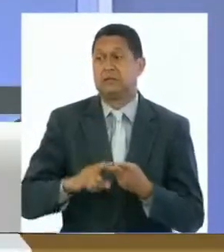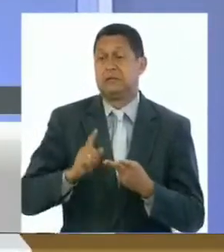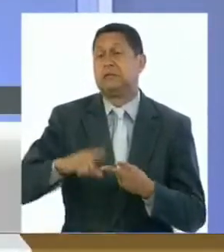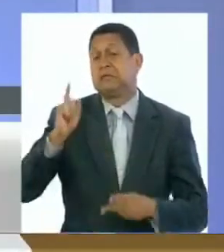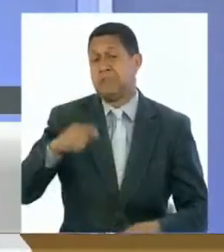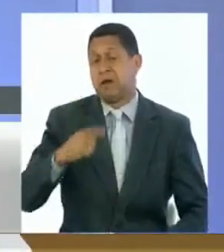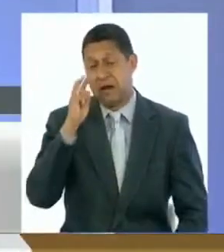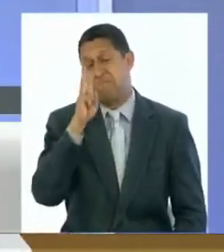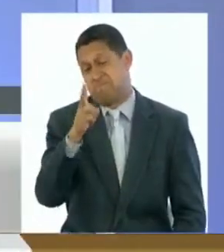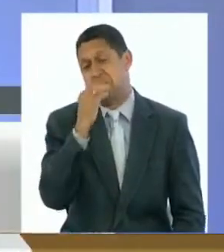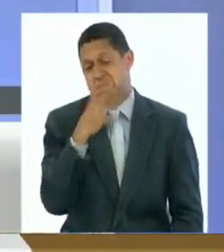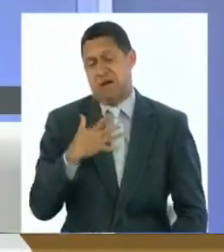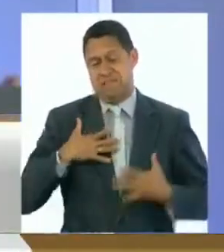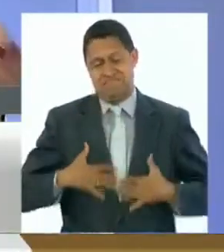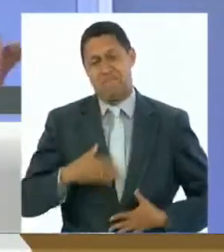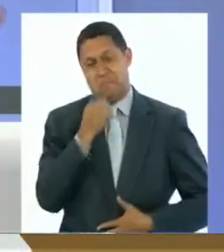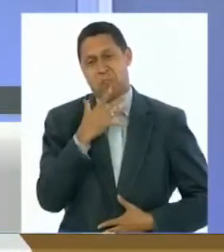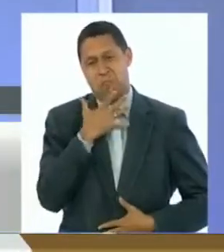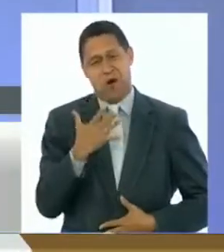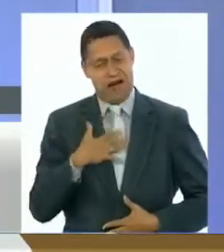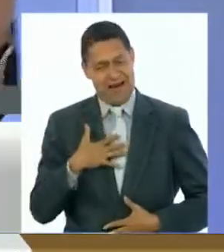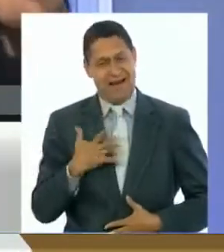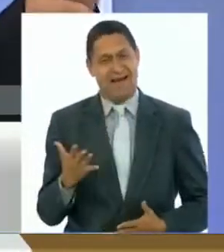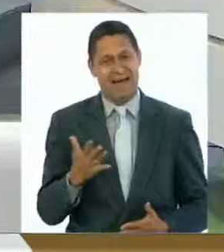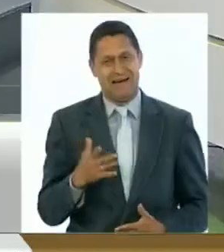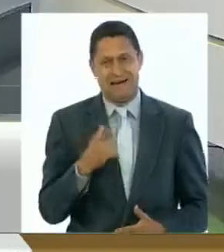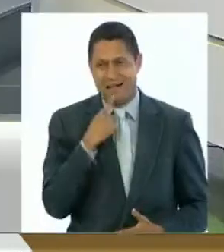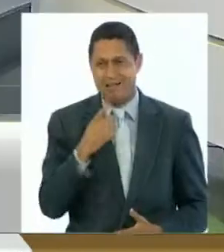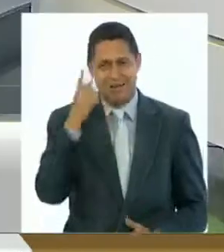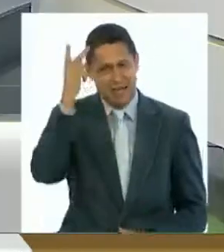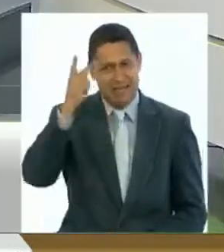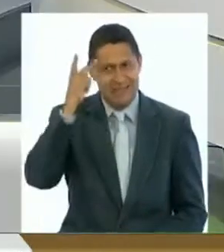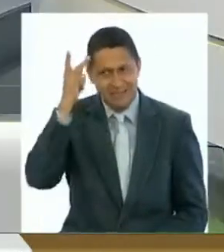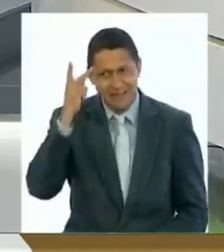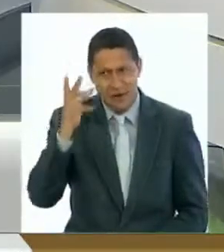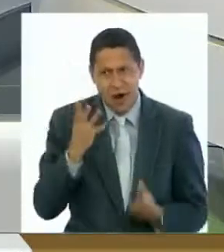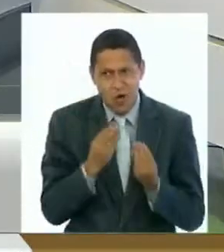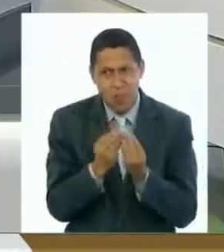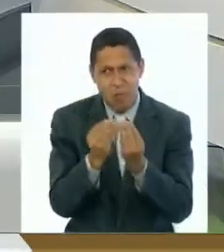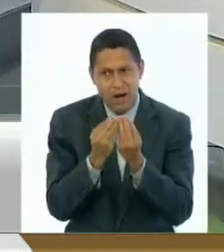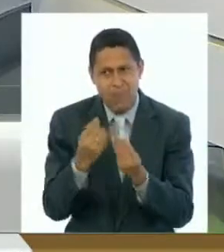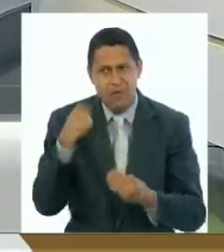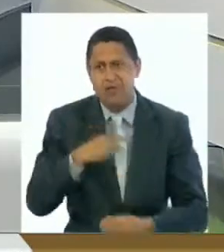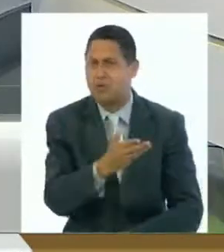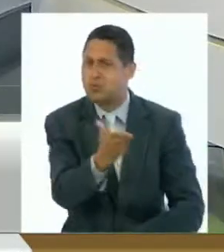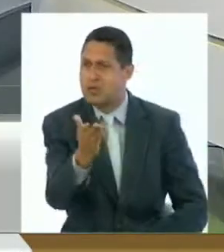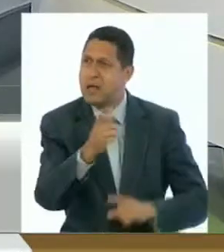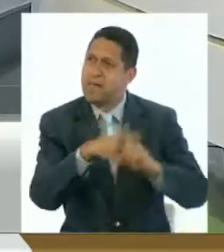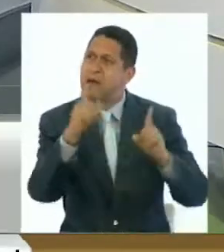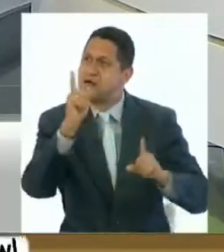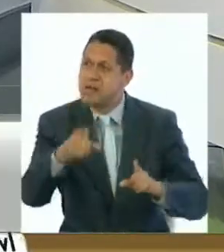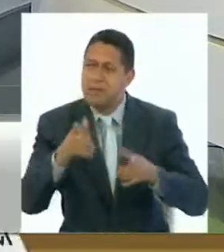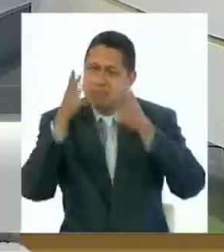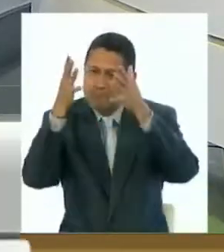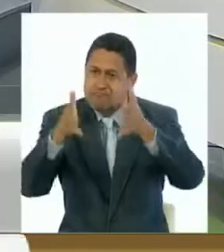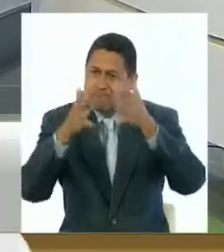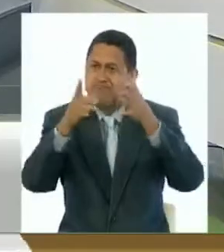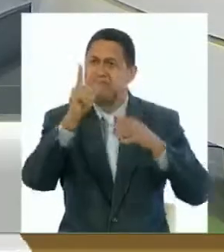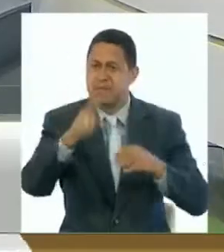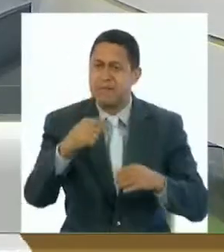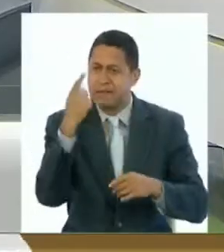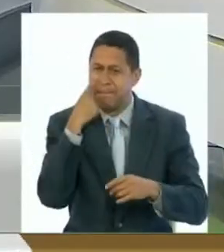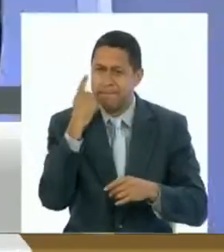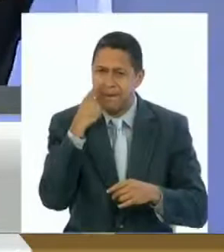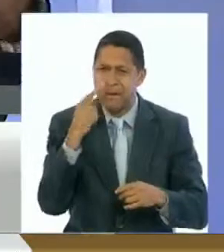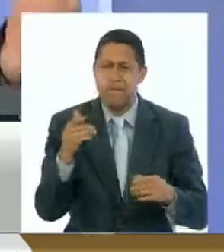quieren verse bien. Claro. Entonces también eso influye mucho, por eso le pregunto, en la parte psicológica. Sí. Y el acompañamiento que deben de tener. Pero también esa orientación de que también deben mantener